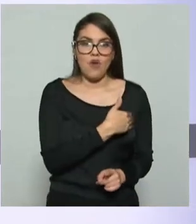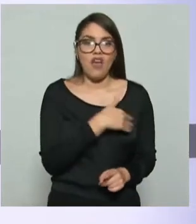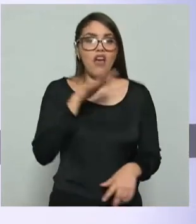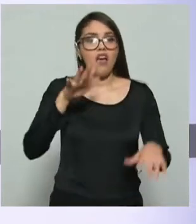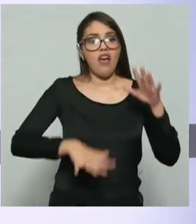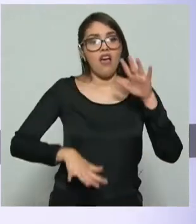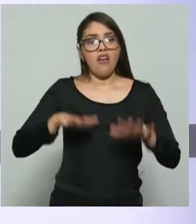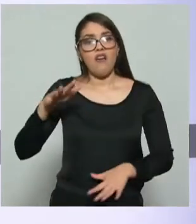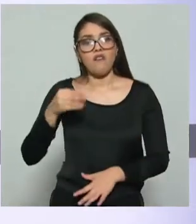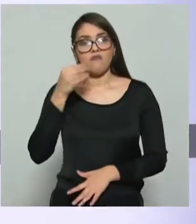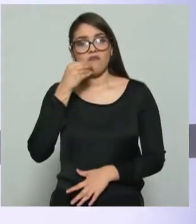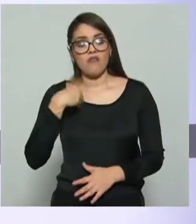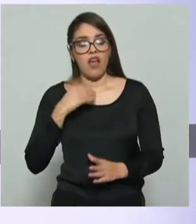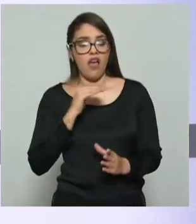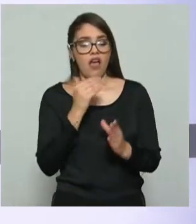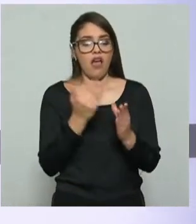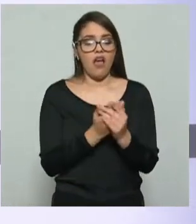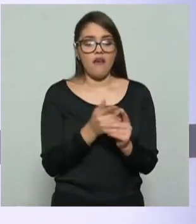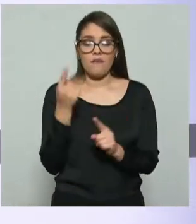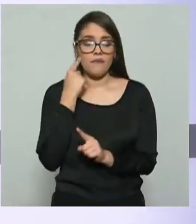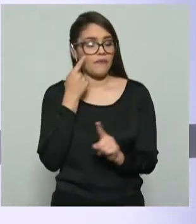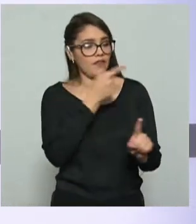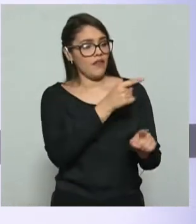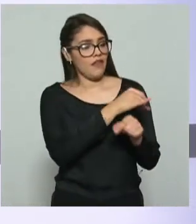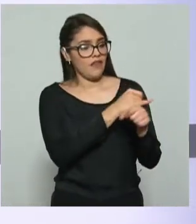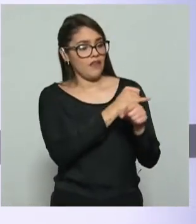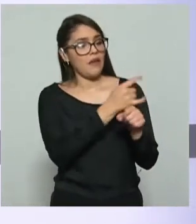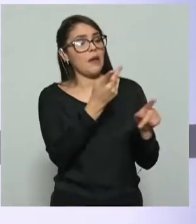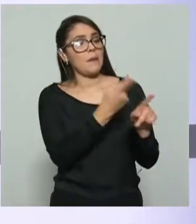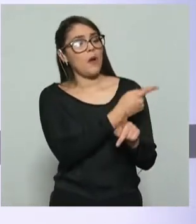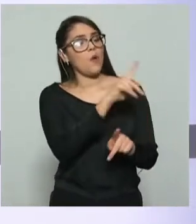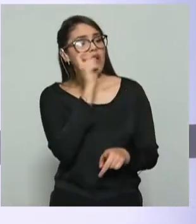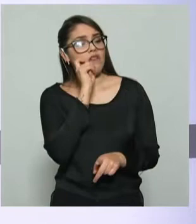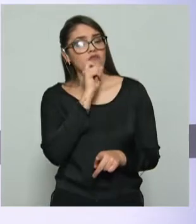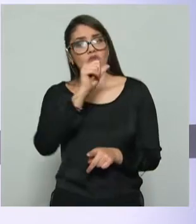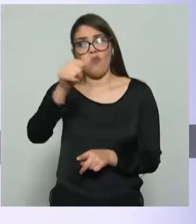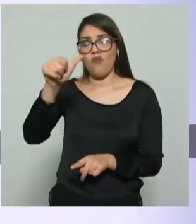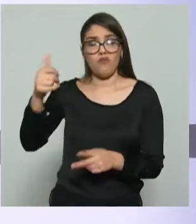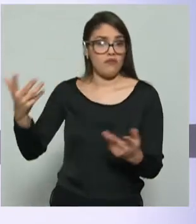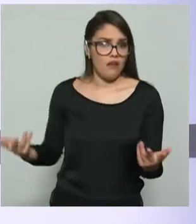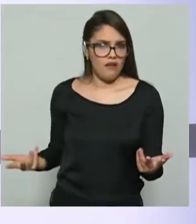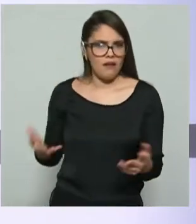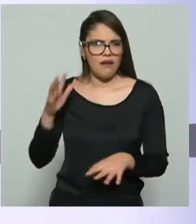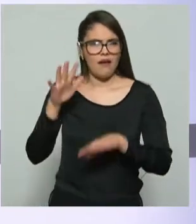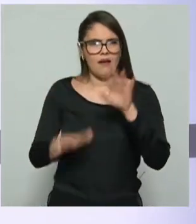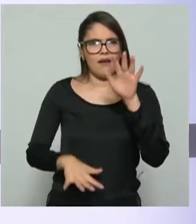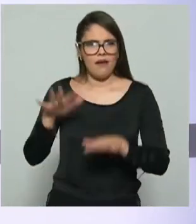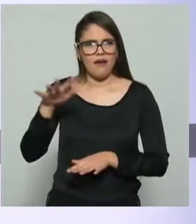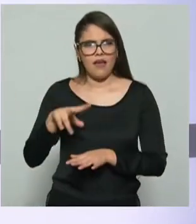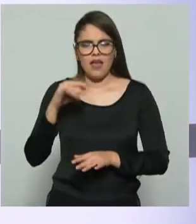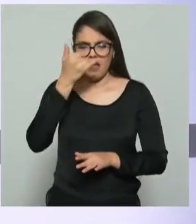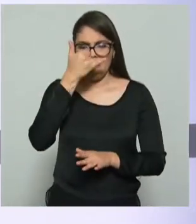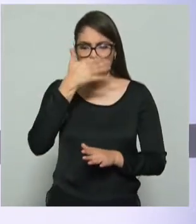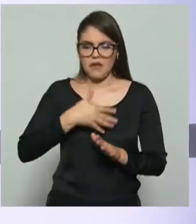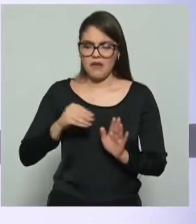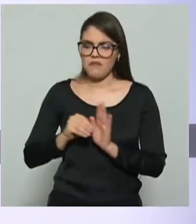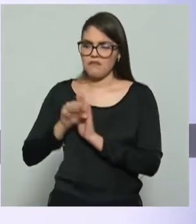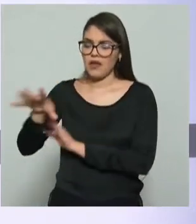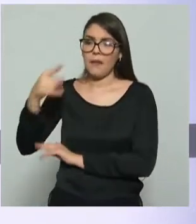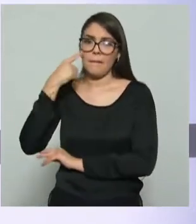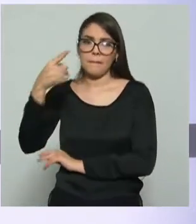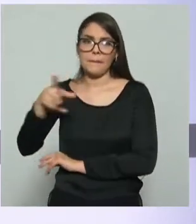poner en una carpeta de investigación la vida sexual de sus parejas y es más, se atreven a mandarle las imágenes a sus propios